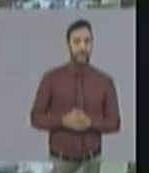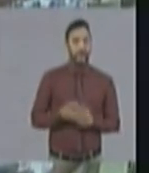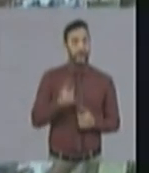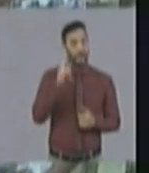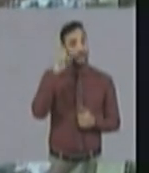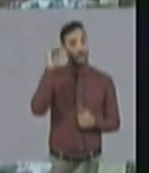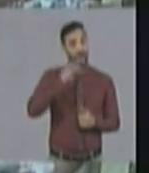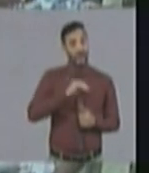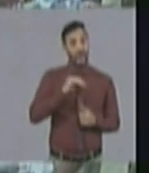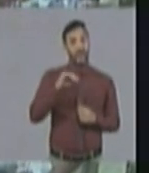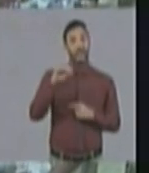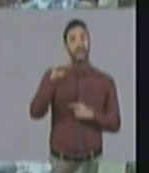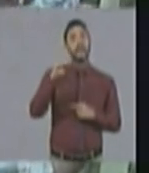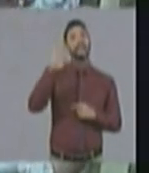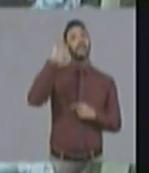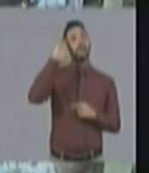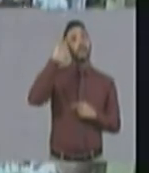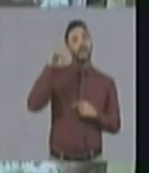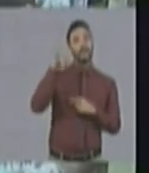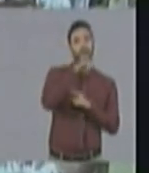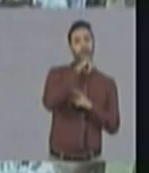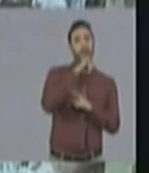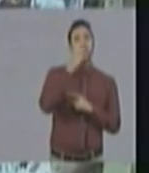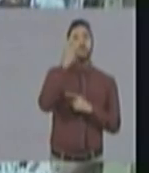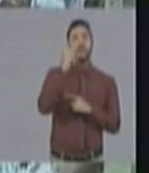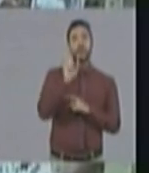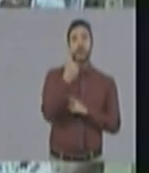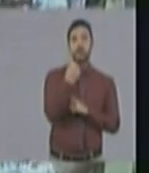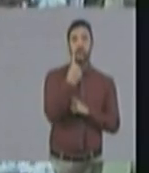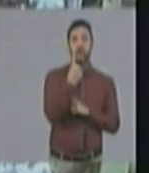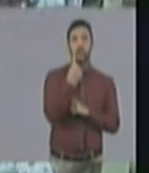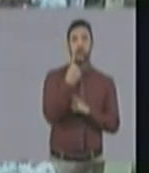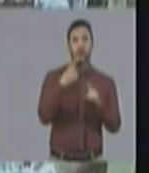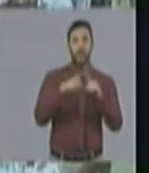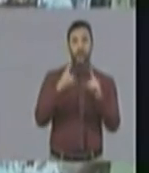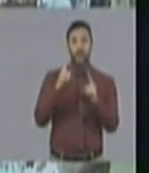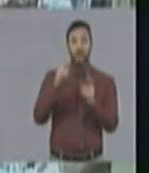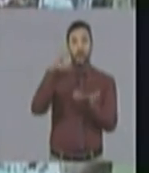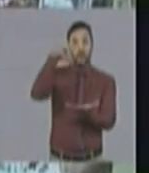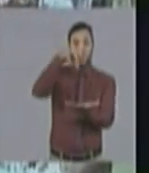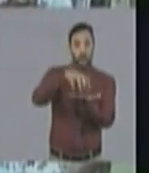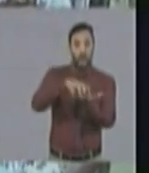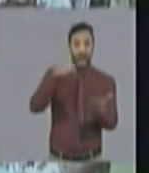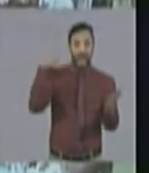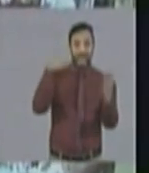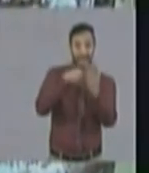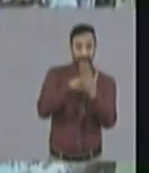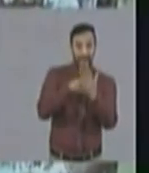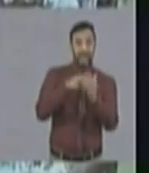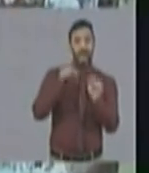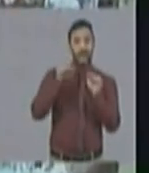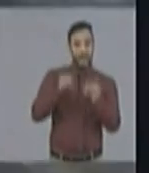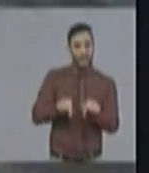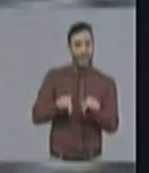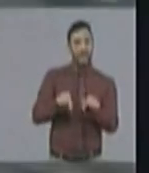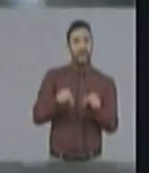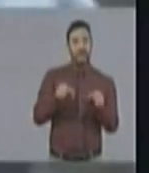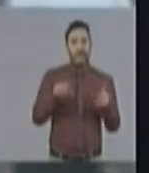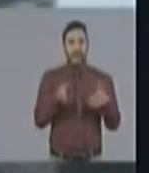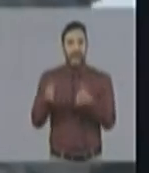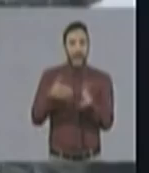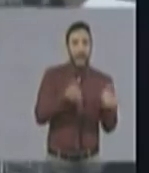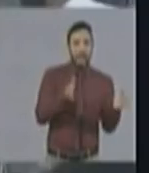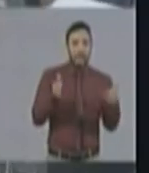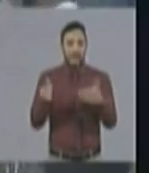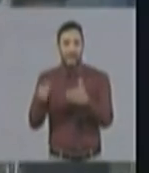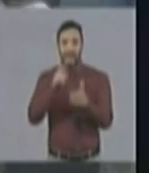la terminal número 1 tiene su acceso a través de Boyero, pero para llegar al lugar del accidente había que desviarse. Entrar por un camino, incluso.